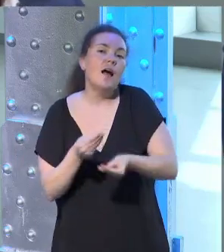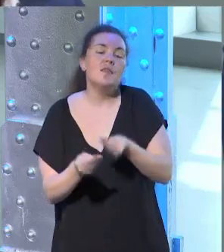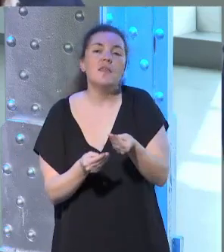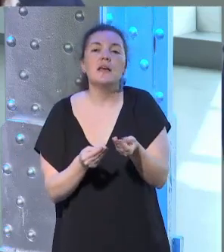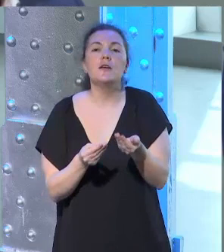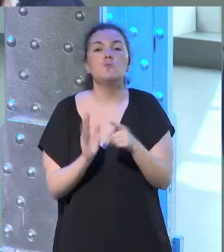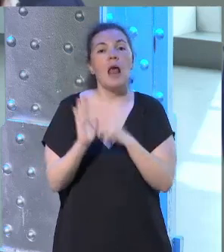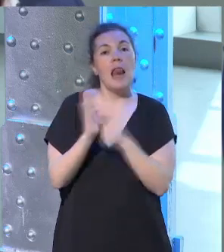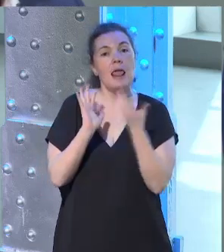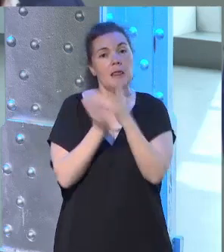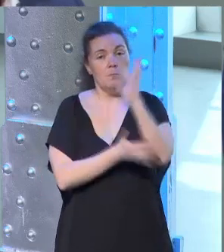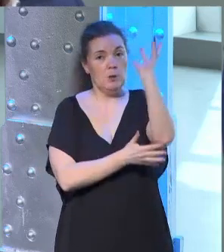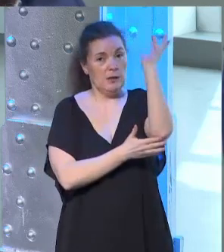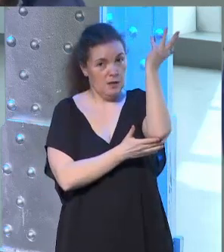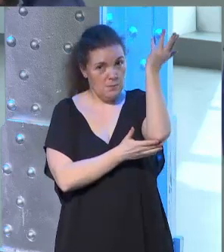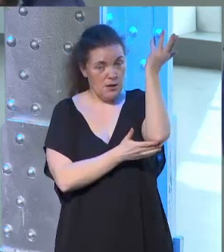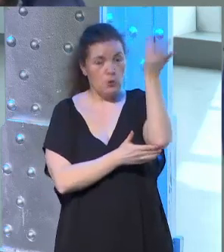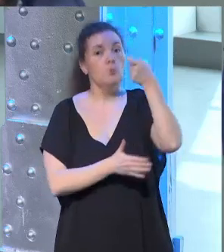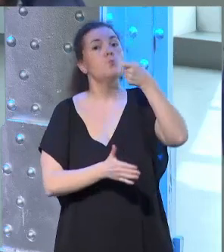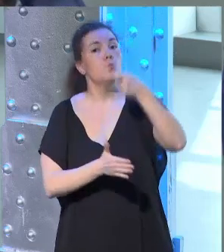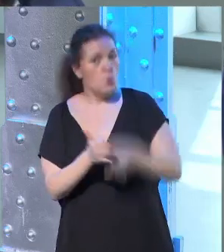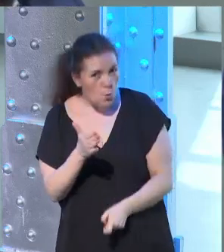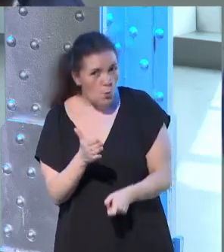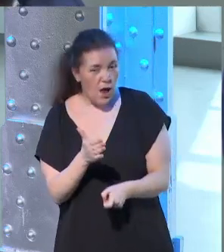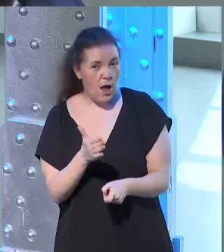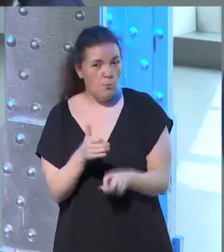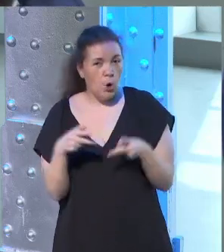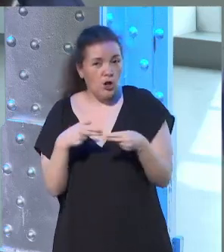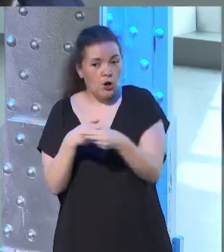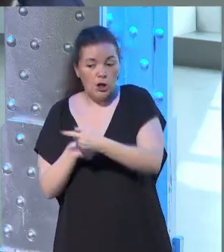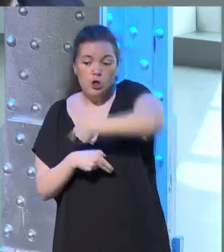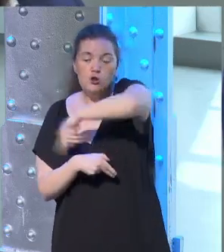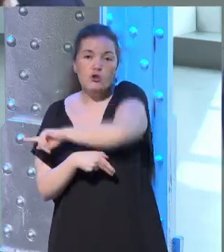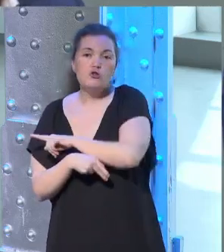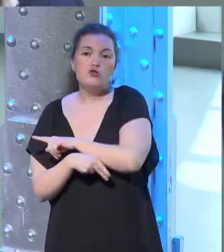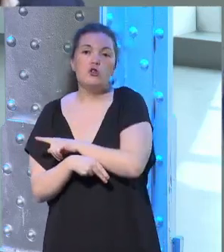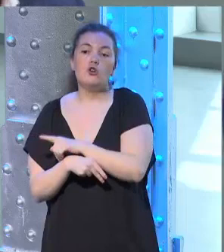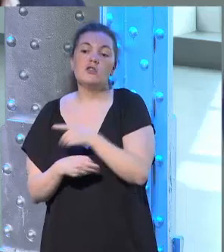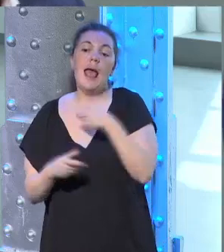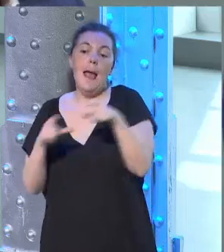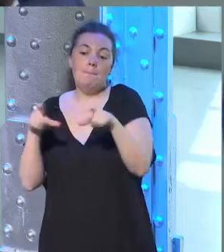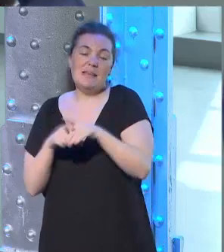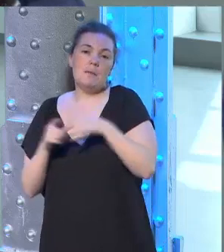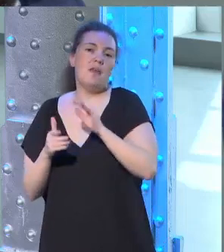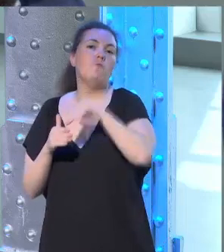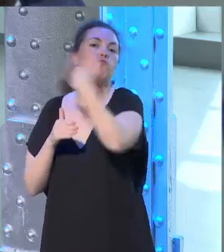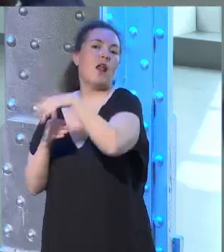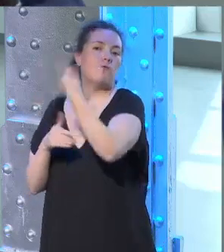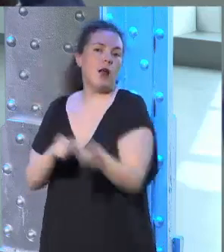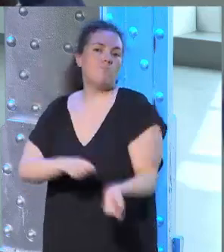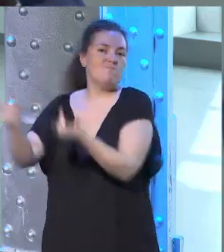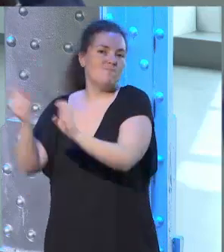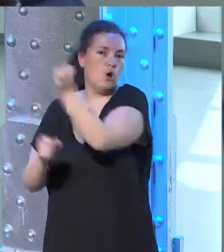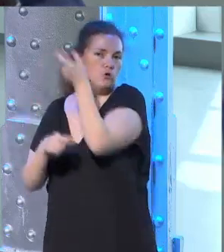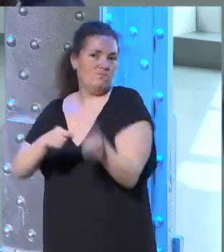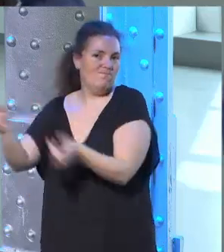si ustedes hacen una ley de cambio climático muy dura, muy restrictiva, nosotros nos llevaremos nuestras plantas fuera. Esa es la realidad. Esa es la realidad